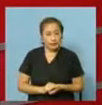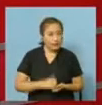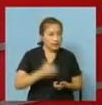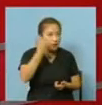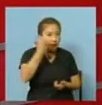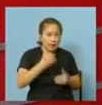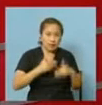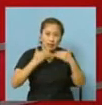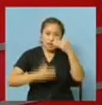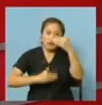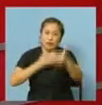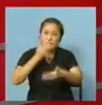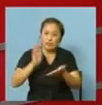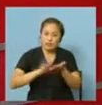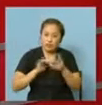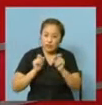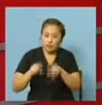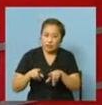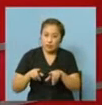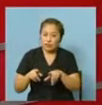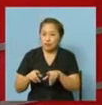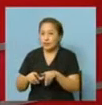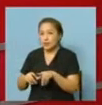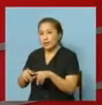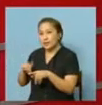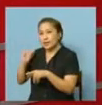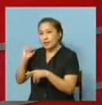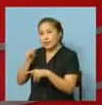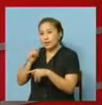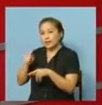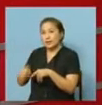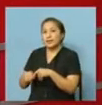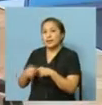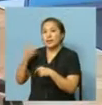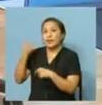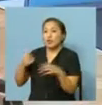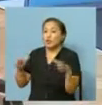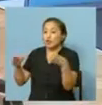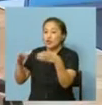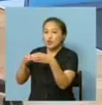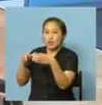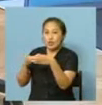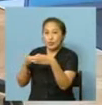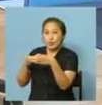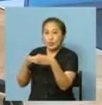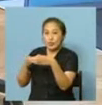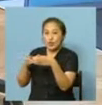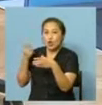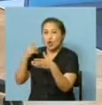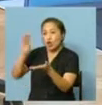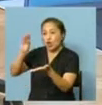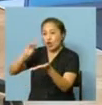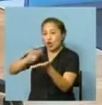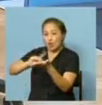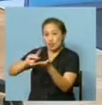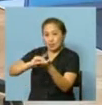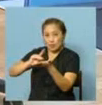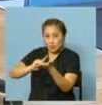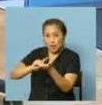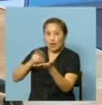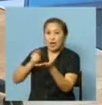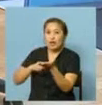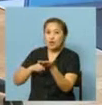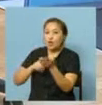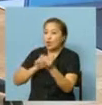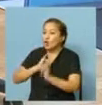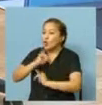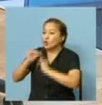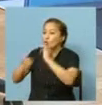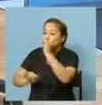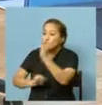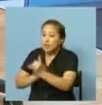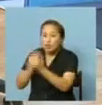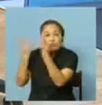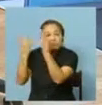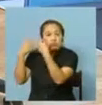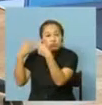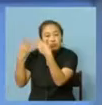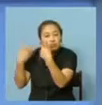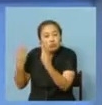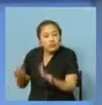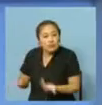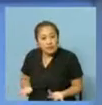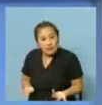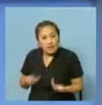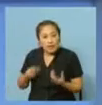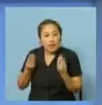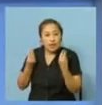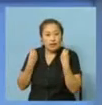avances en este sentido si hemos tenido reuniones con diputados y demás concientizándolos de que creemos